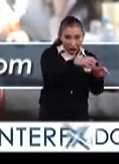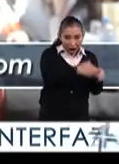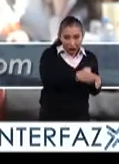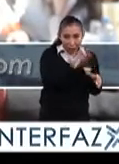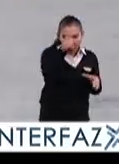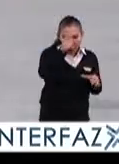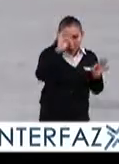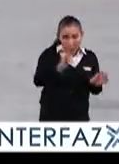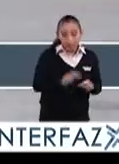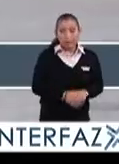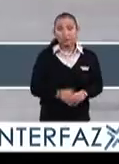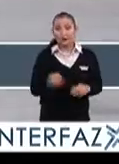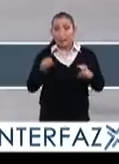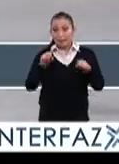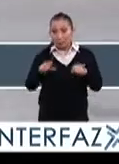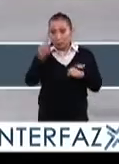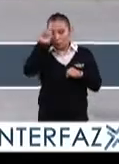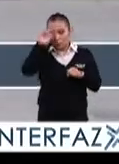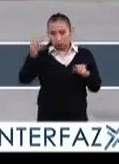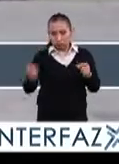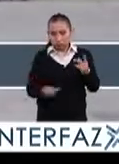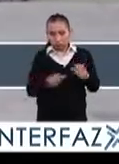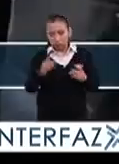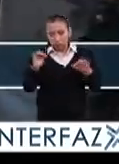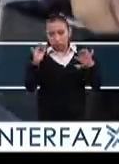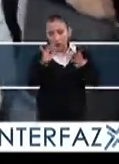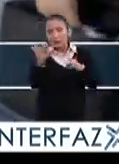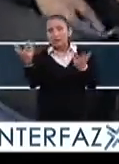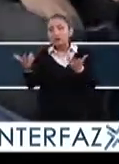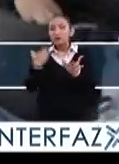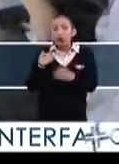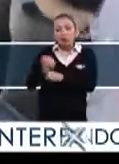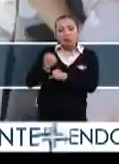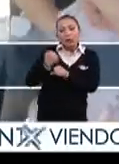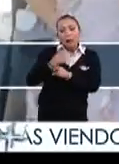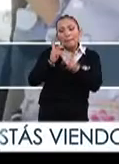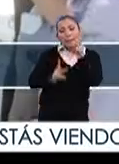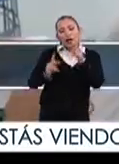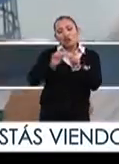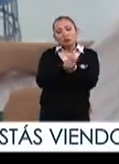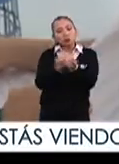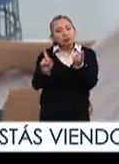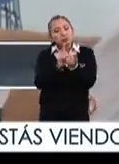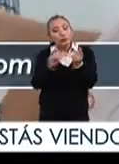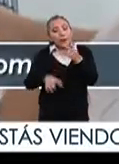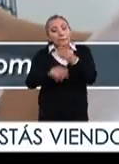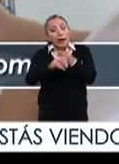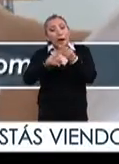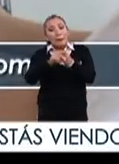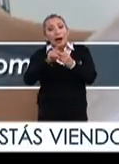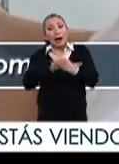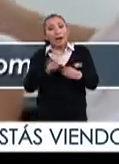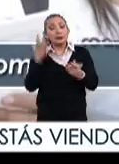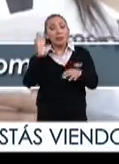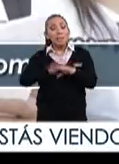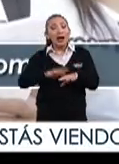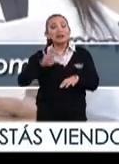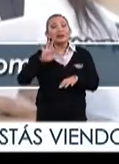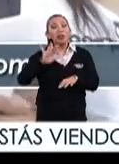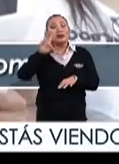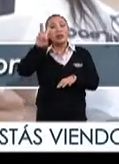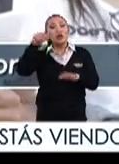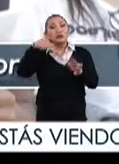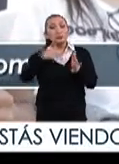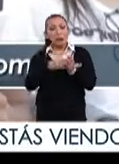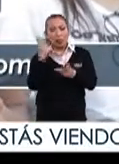pertinencia cultural. A la par de este foro, en la entidad se realizó el ejercicio de diálogo social, sumando la la aplicación de más de